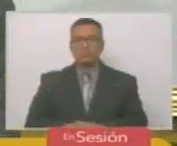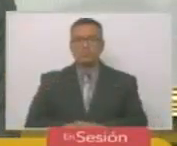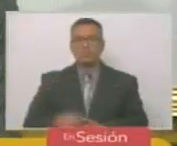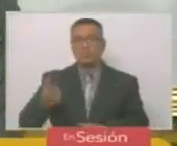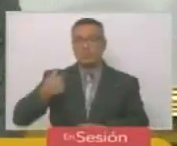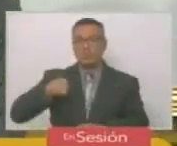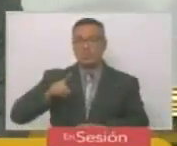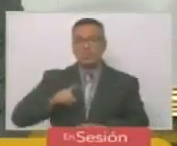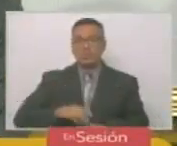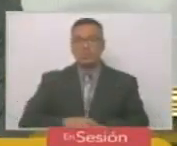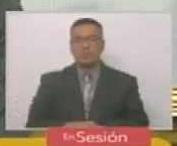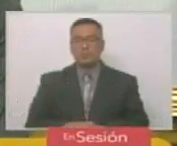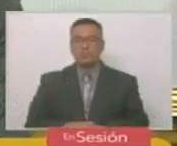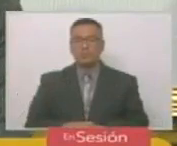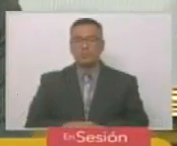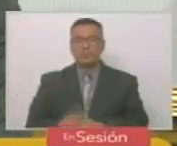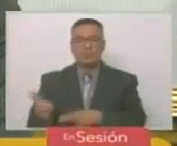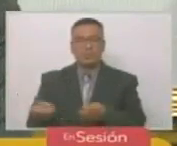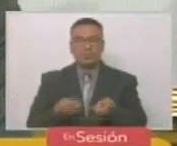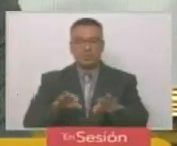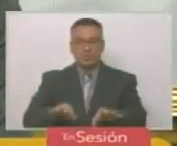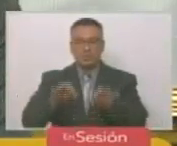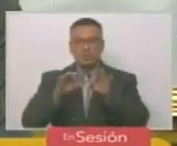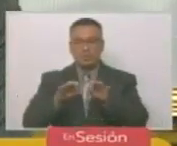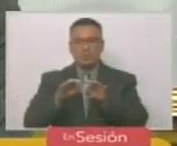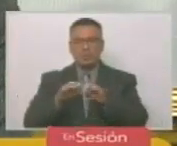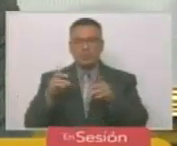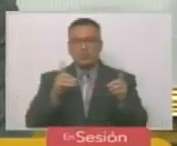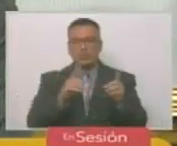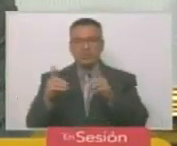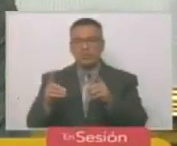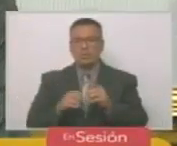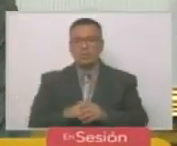Tenemos como invitadas especiales a la discusión de este